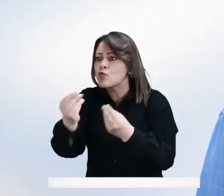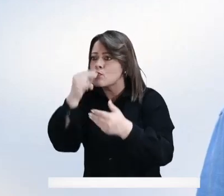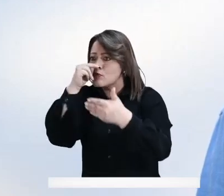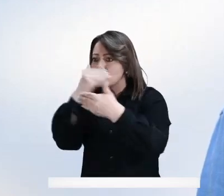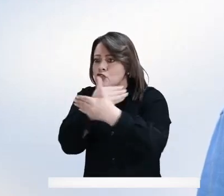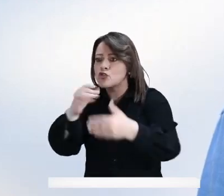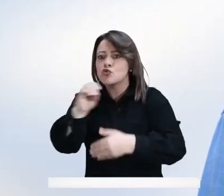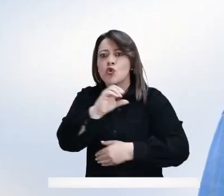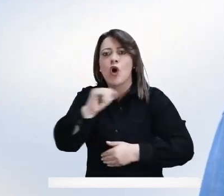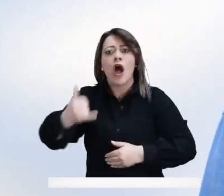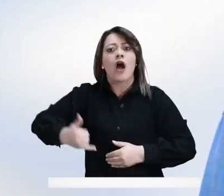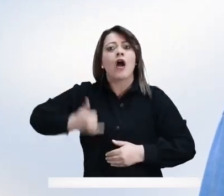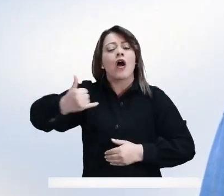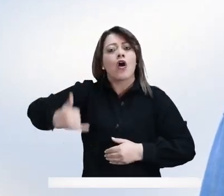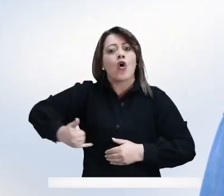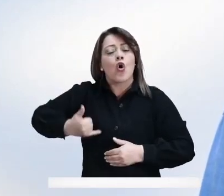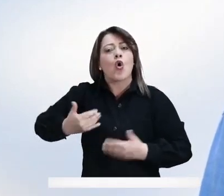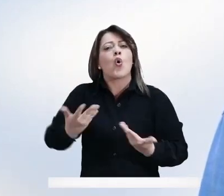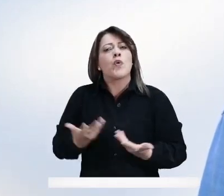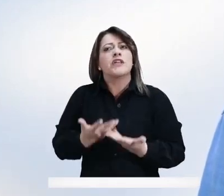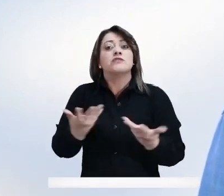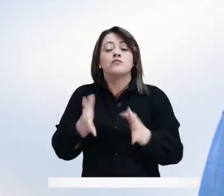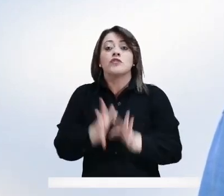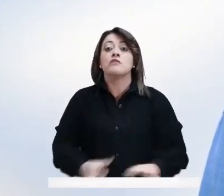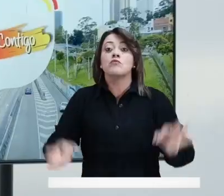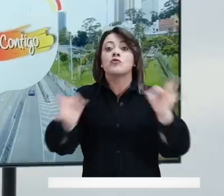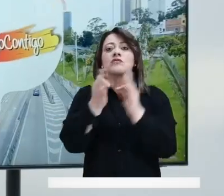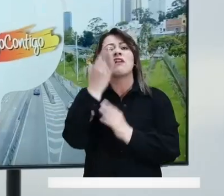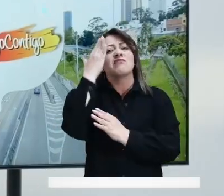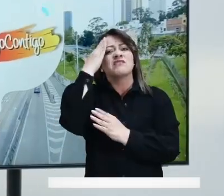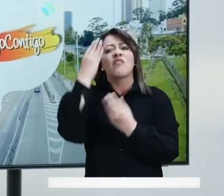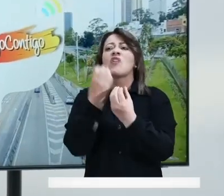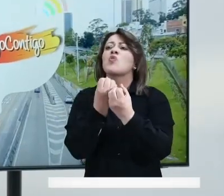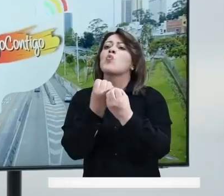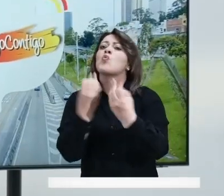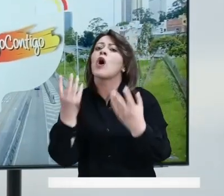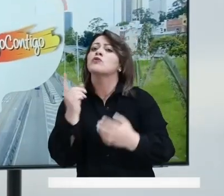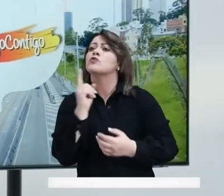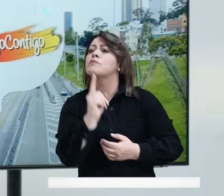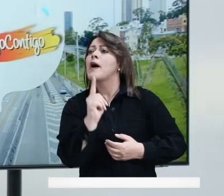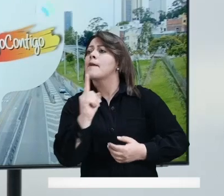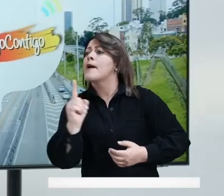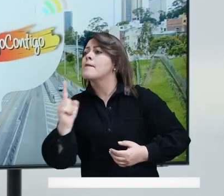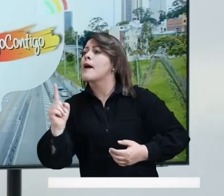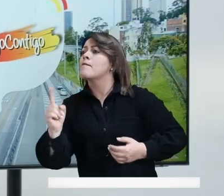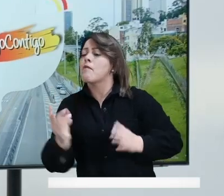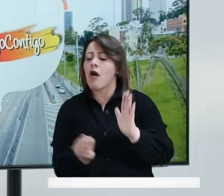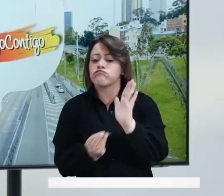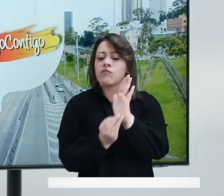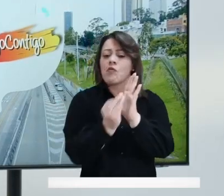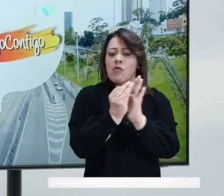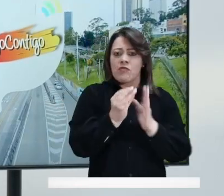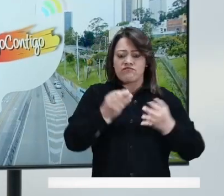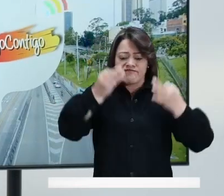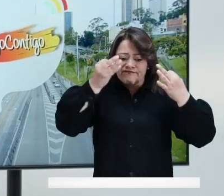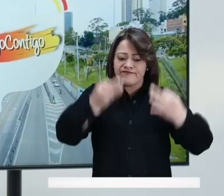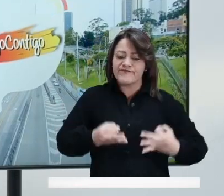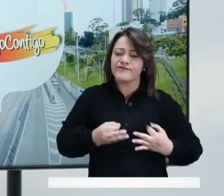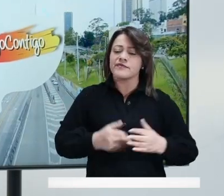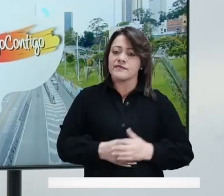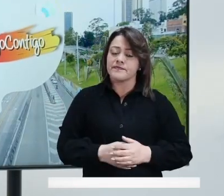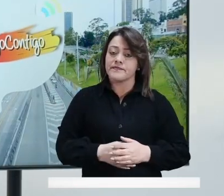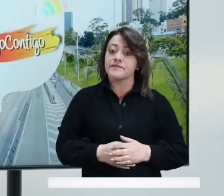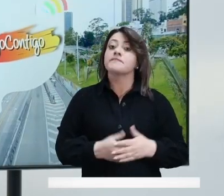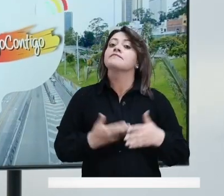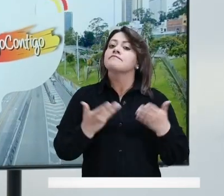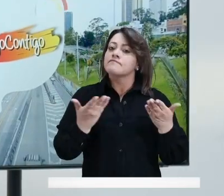alguna manera caracterizar a toda esta población para hacerle un seguimiento eficaz y eficiente.